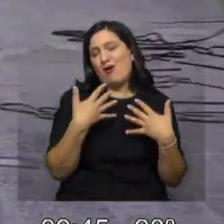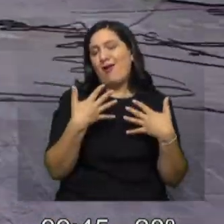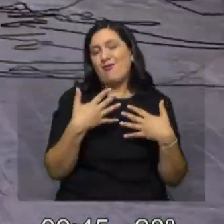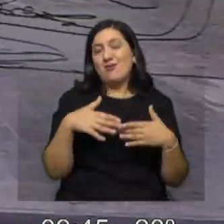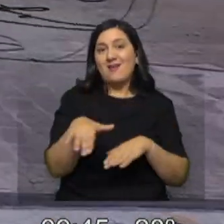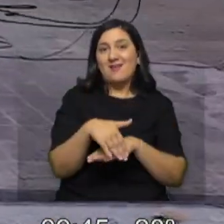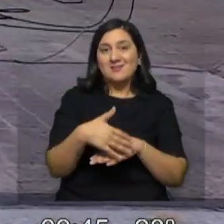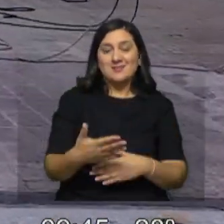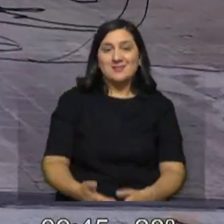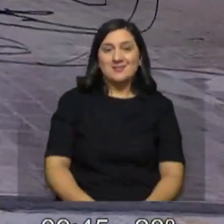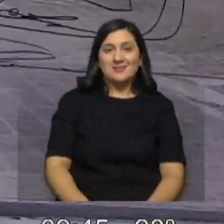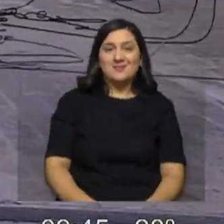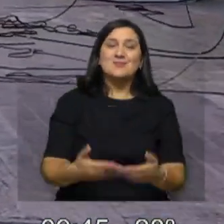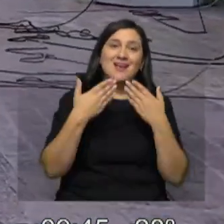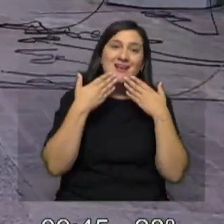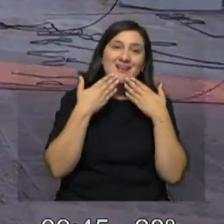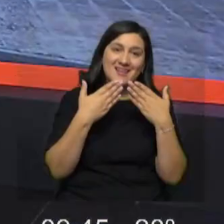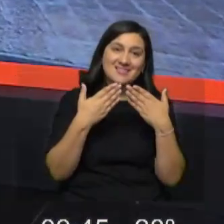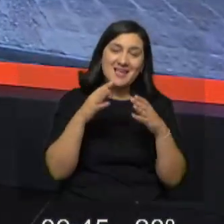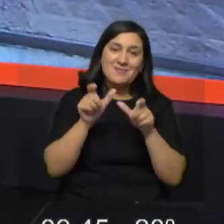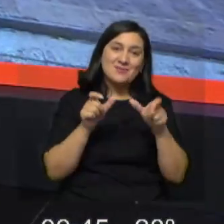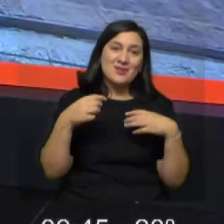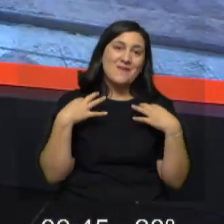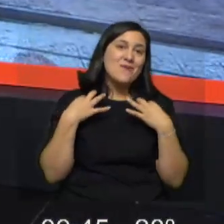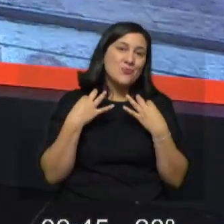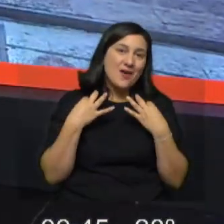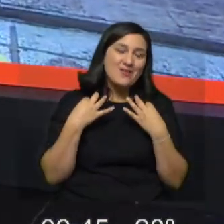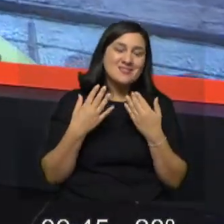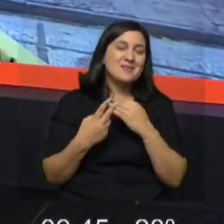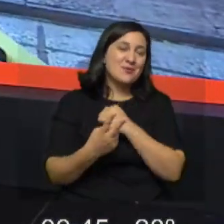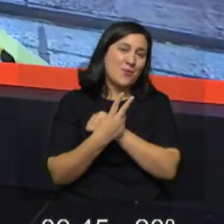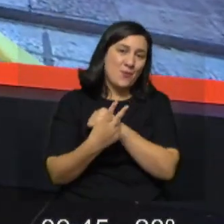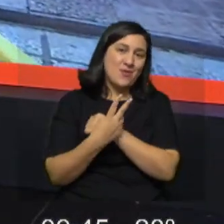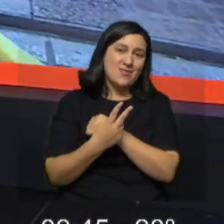de vestuario que nos cuida tanto y que nos mima como siempre. Estás encendido